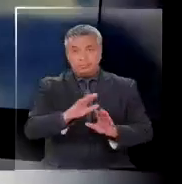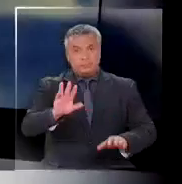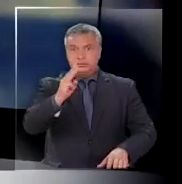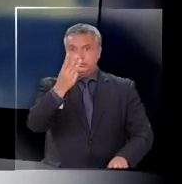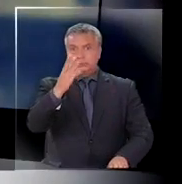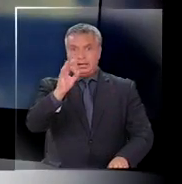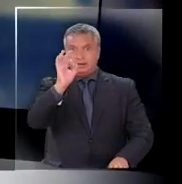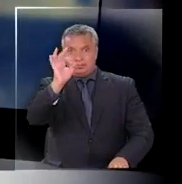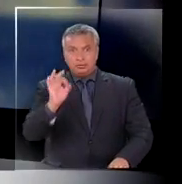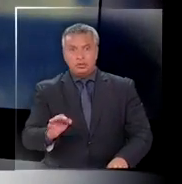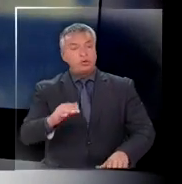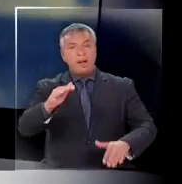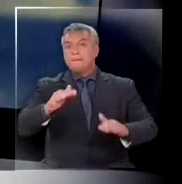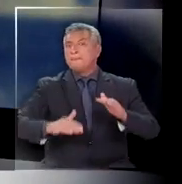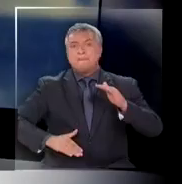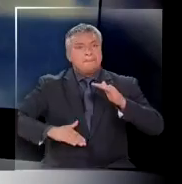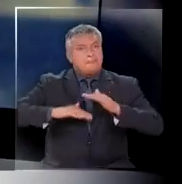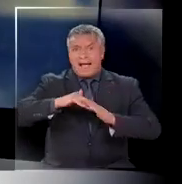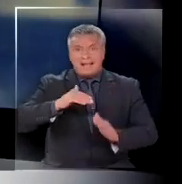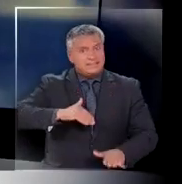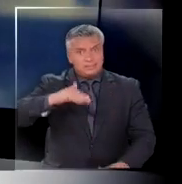30%. El máximo histórico de